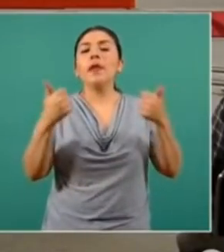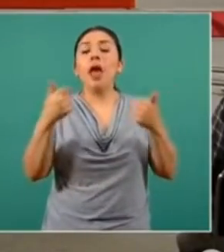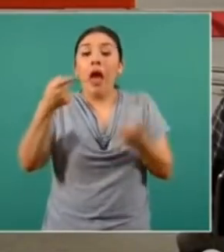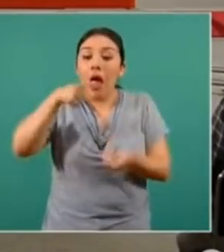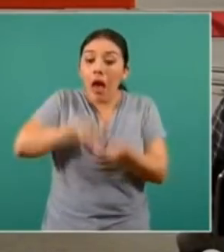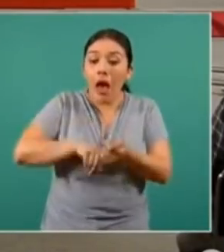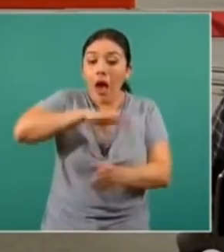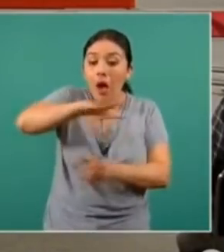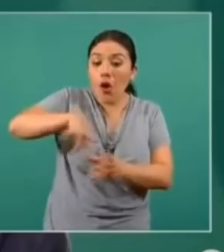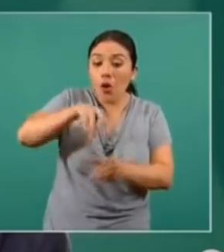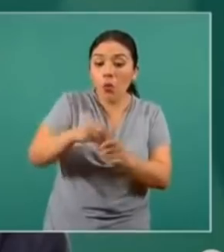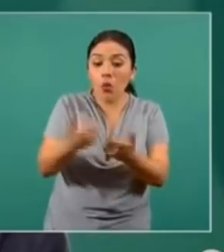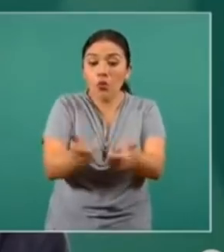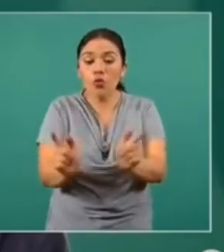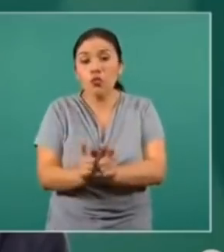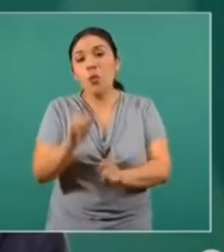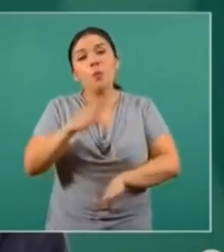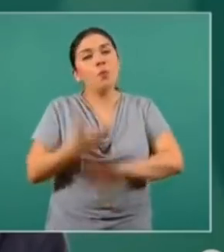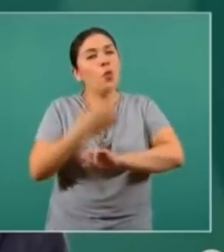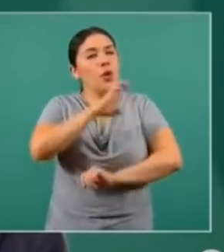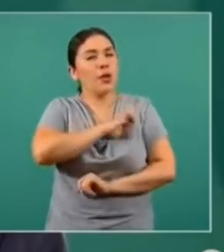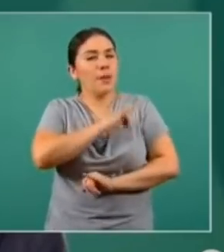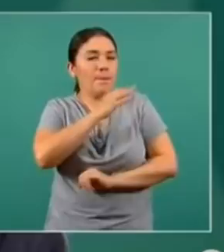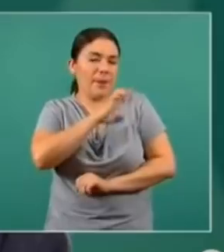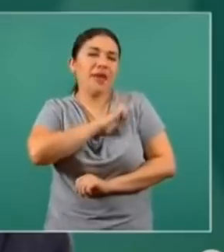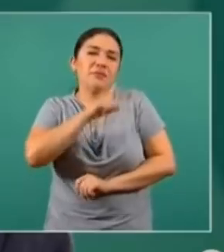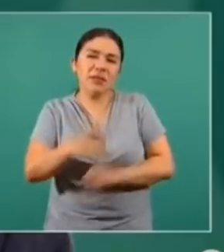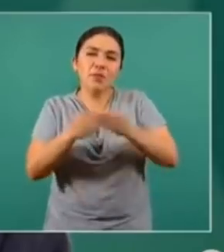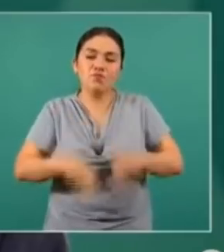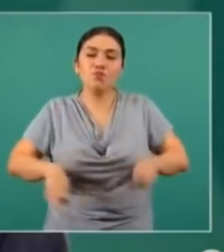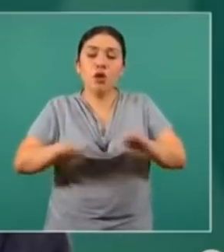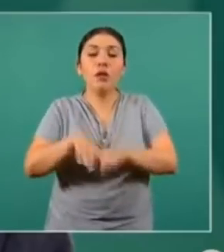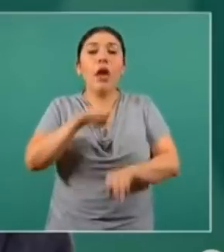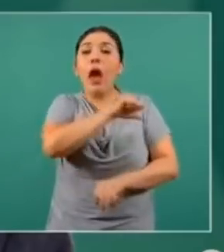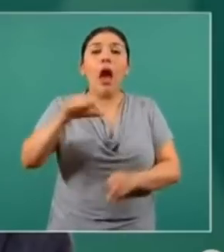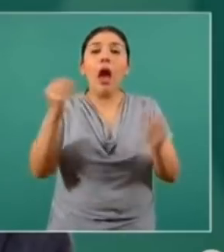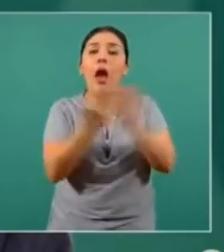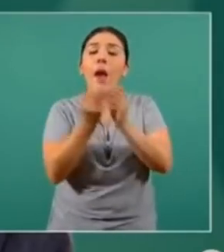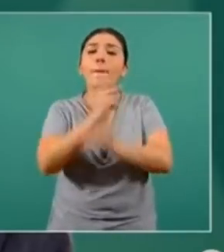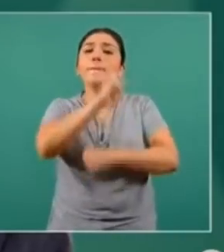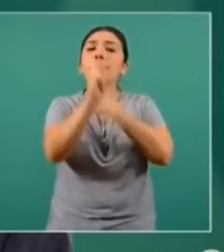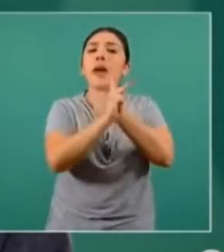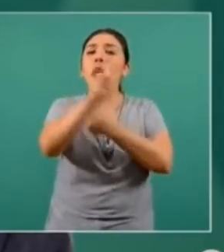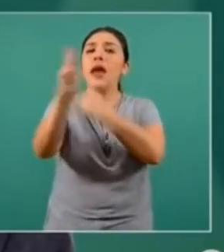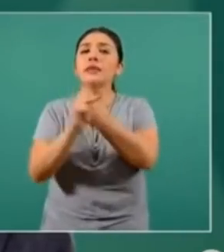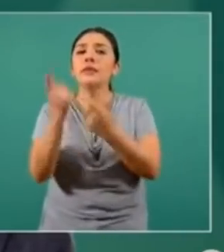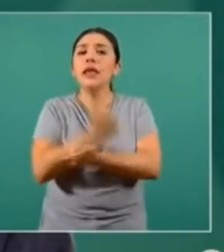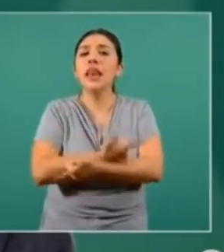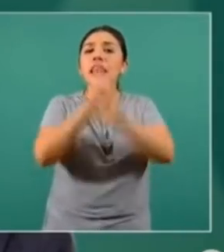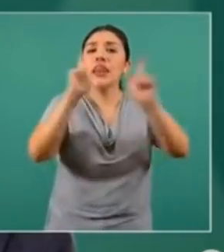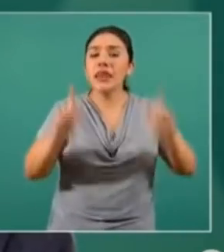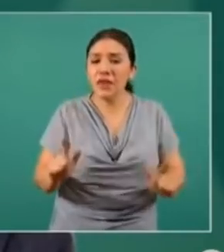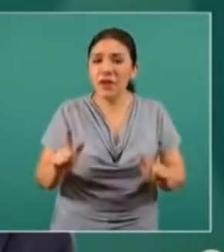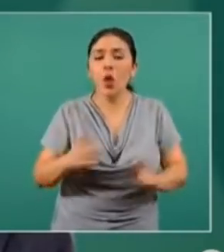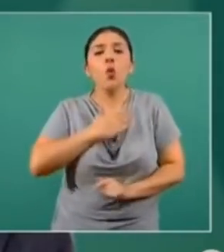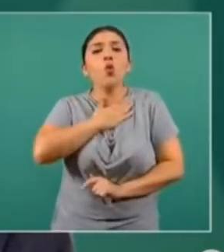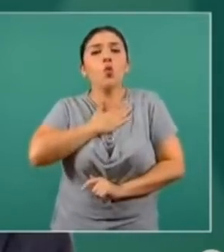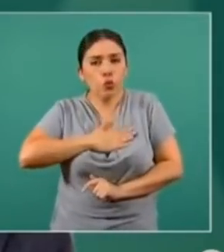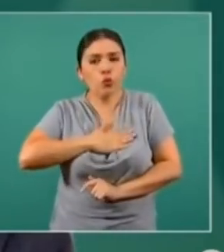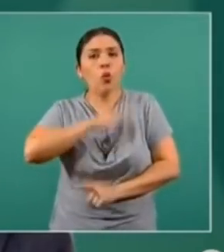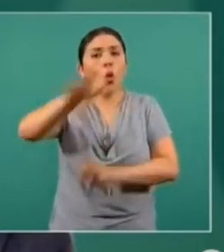conforman una comunidad de especial importancia en los países libres, en los países democráticos, en los países